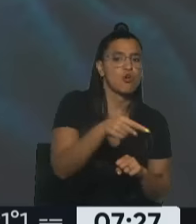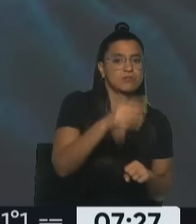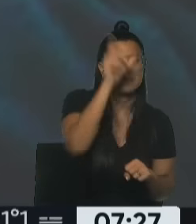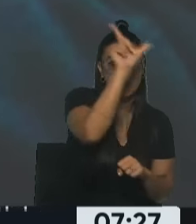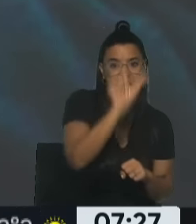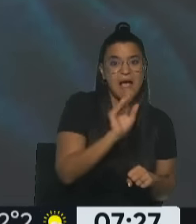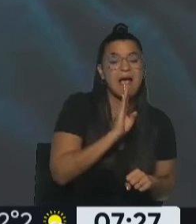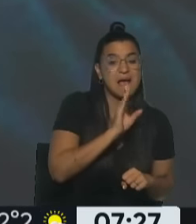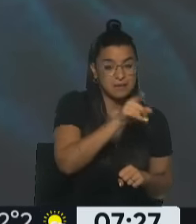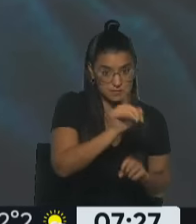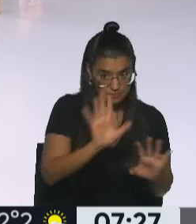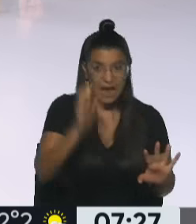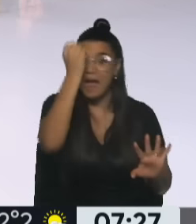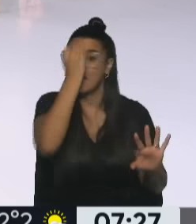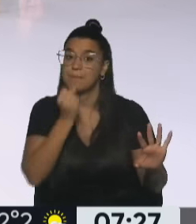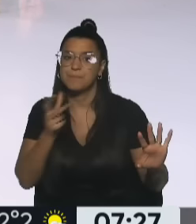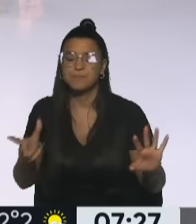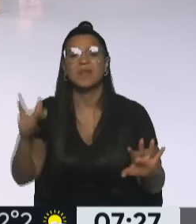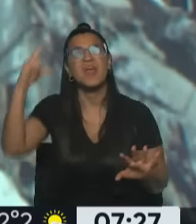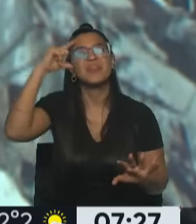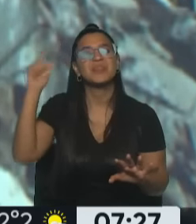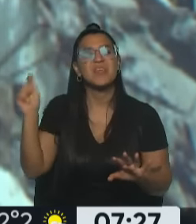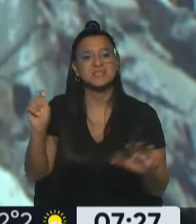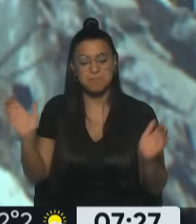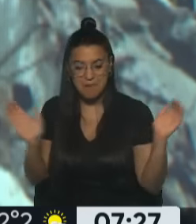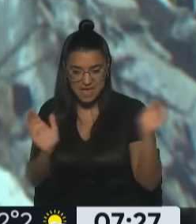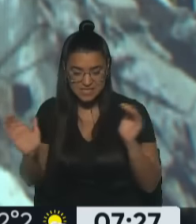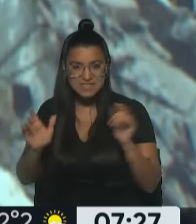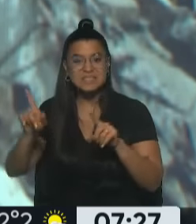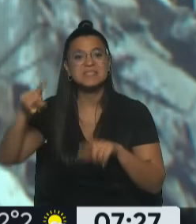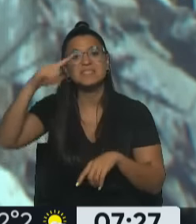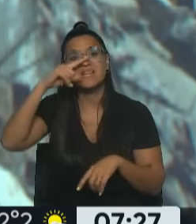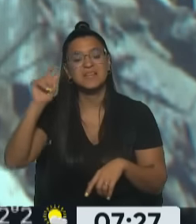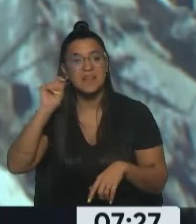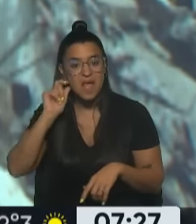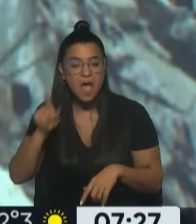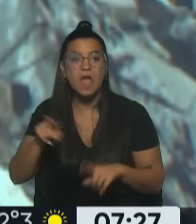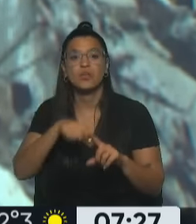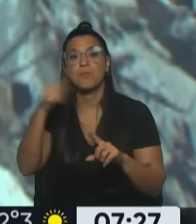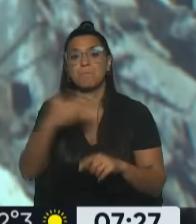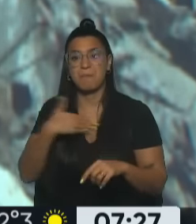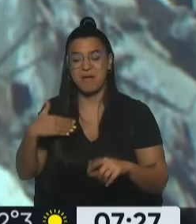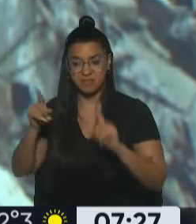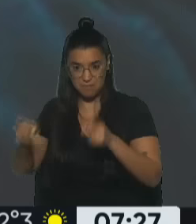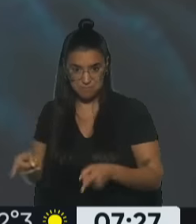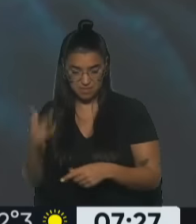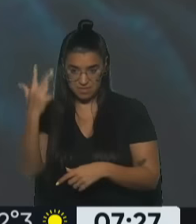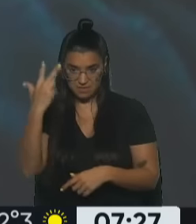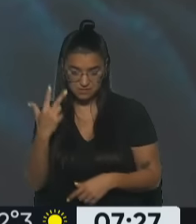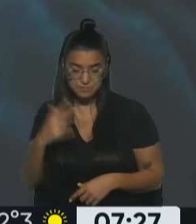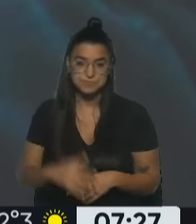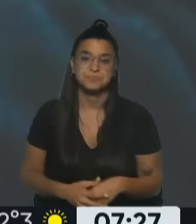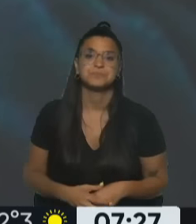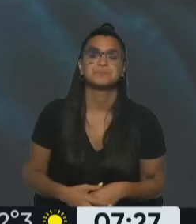de Hamás, ¿no? Claro, estamos hablando del chiquito de 10 meses, su hermano de 7, y su madre. El chiquito argentino-israelí, su mamá. Exactamente.